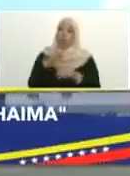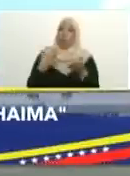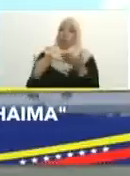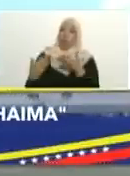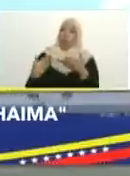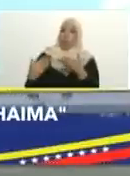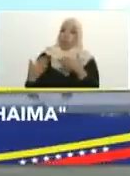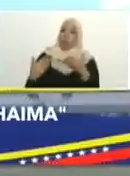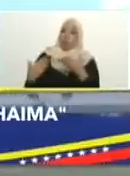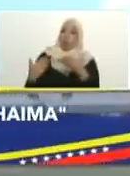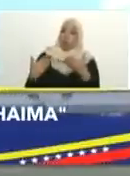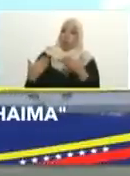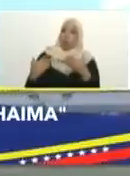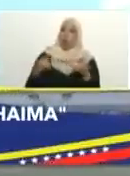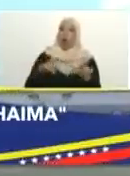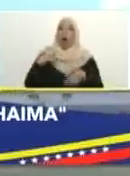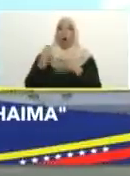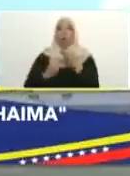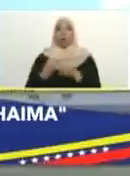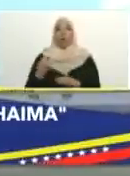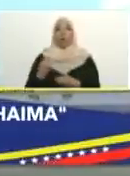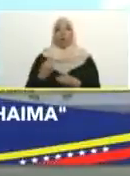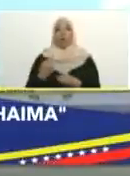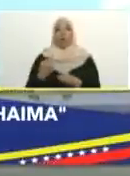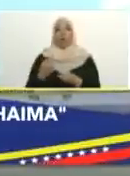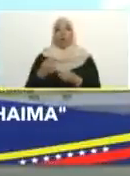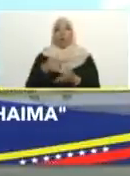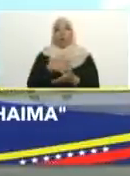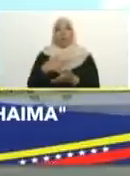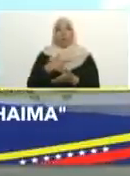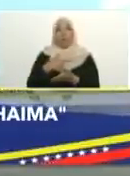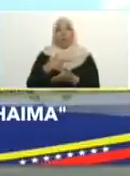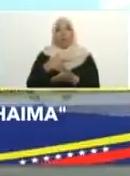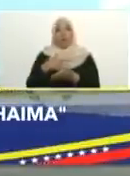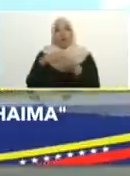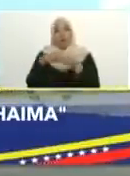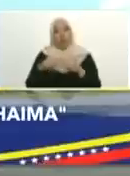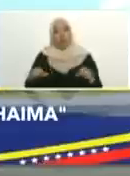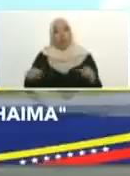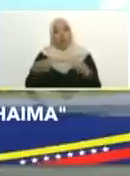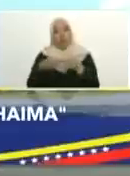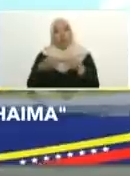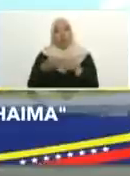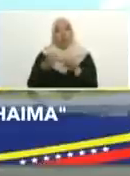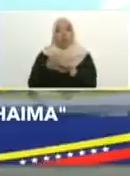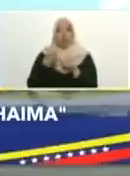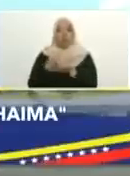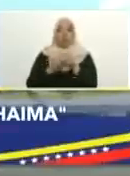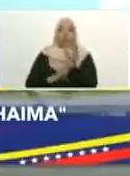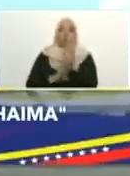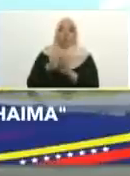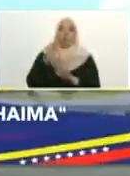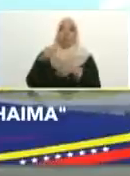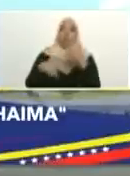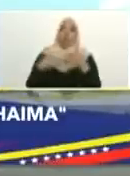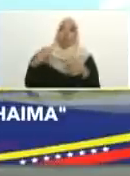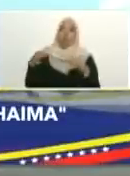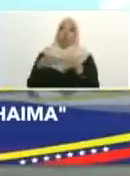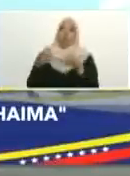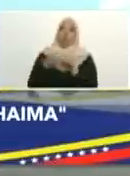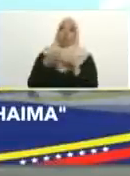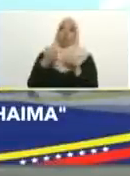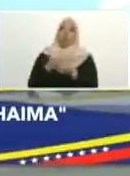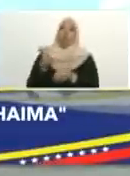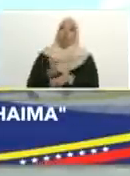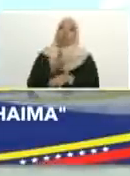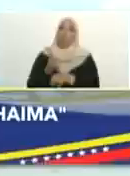servicio, que tenemos que hacerlo por desgaste de del equipo de levantamiento, este es el equipo que utilizamos